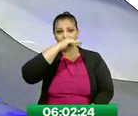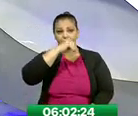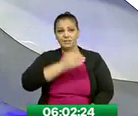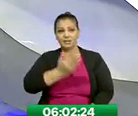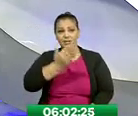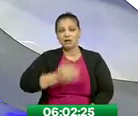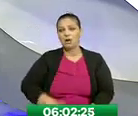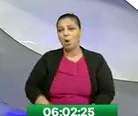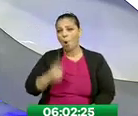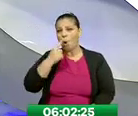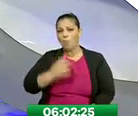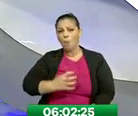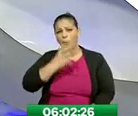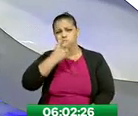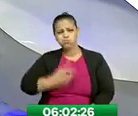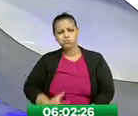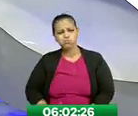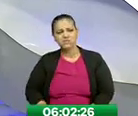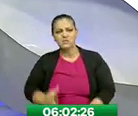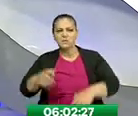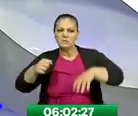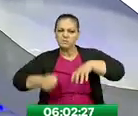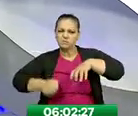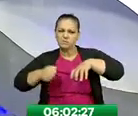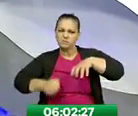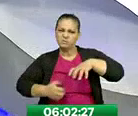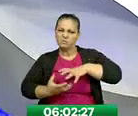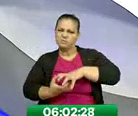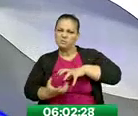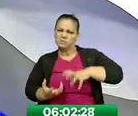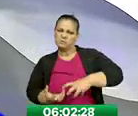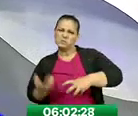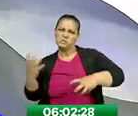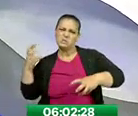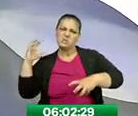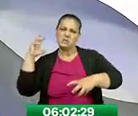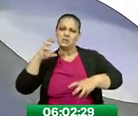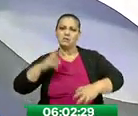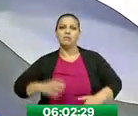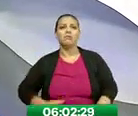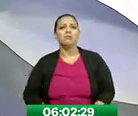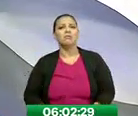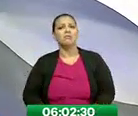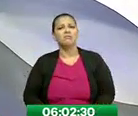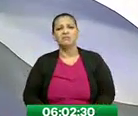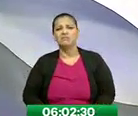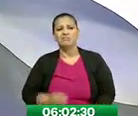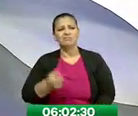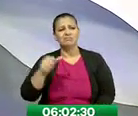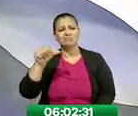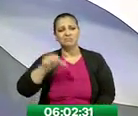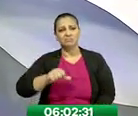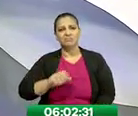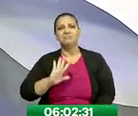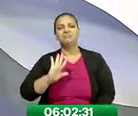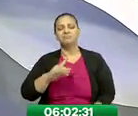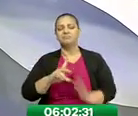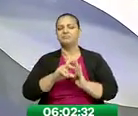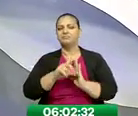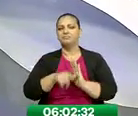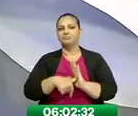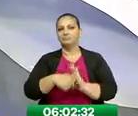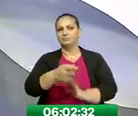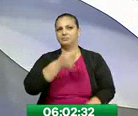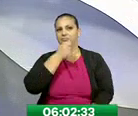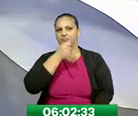acá informes y tenemos los dichos de la gente que estaba ahí. También más adelante vamos a tener la versión del agente del ATM. Vamos a